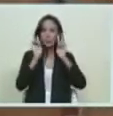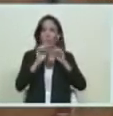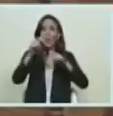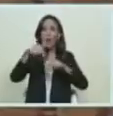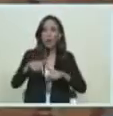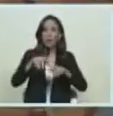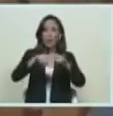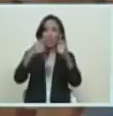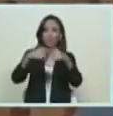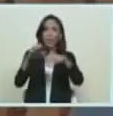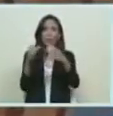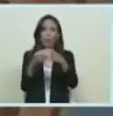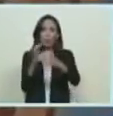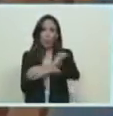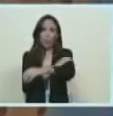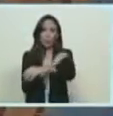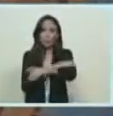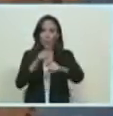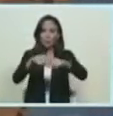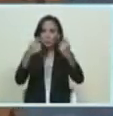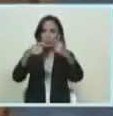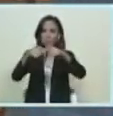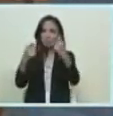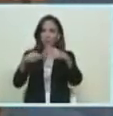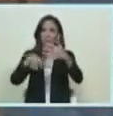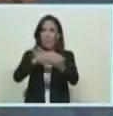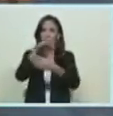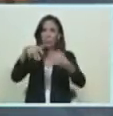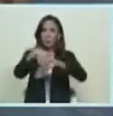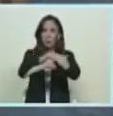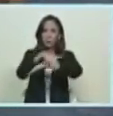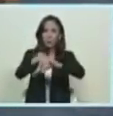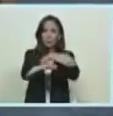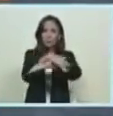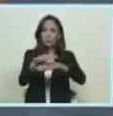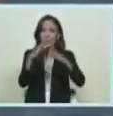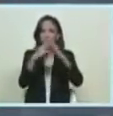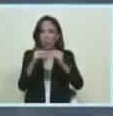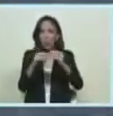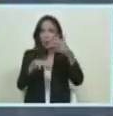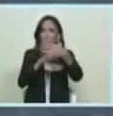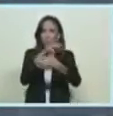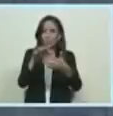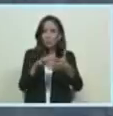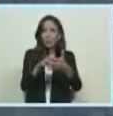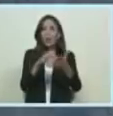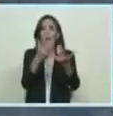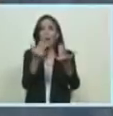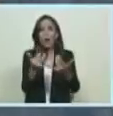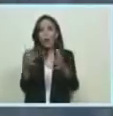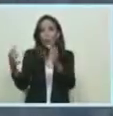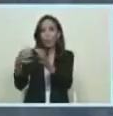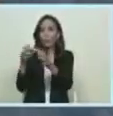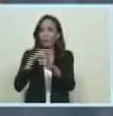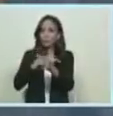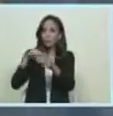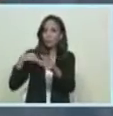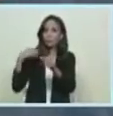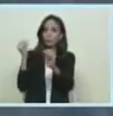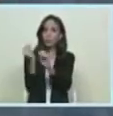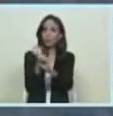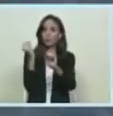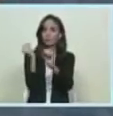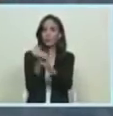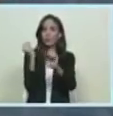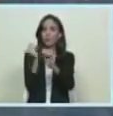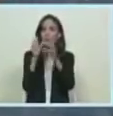aquí estamos nosotros recuperando este espacio que gracias al FONA, al Fondo Nacional Antidroga, pues te contamos